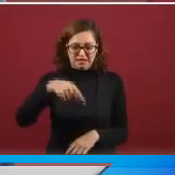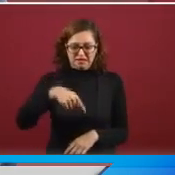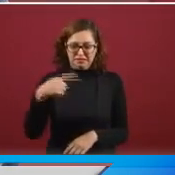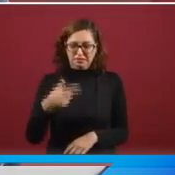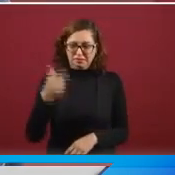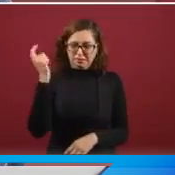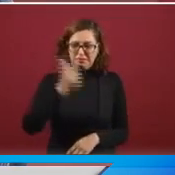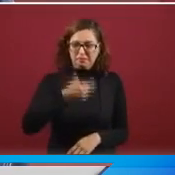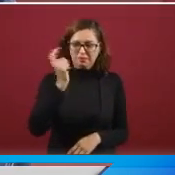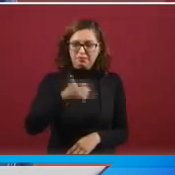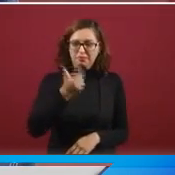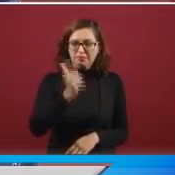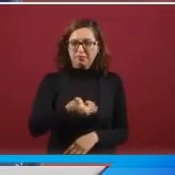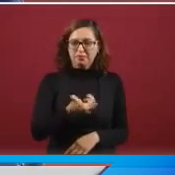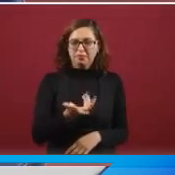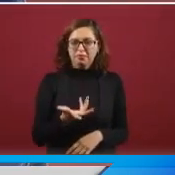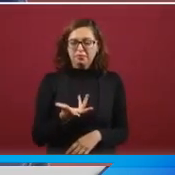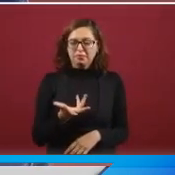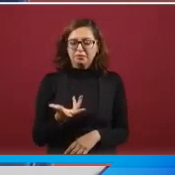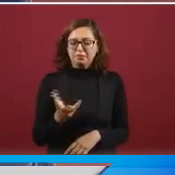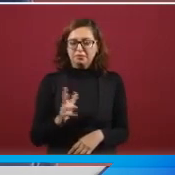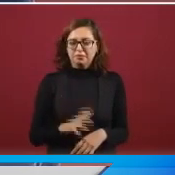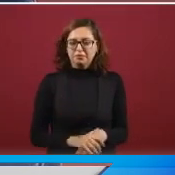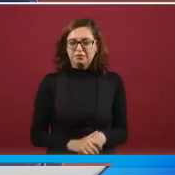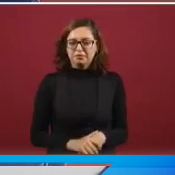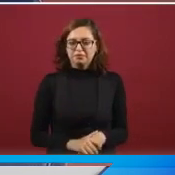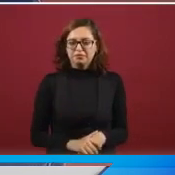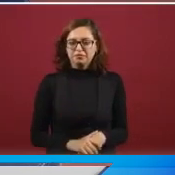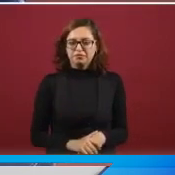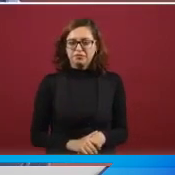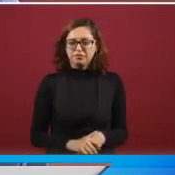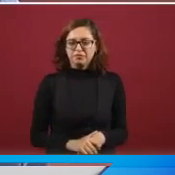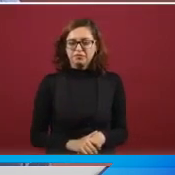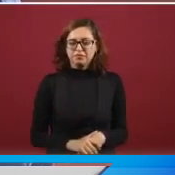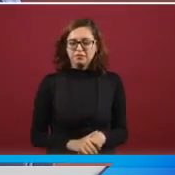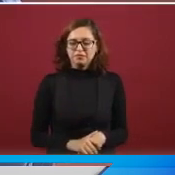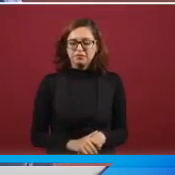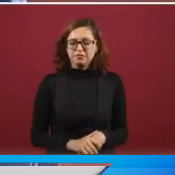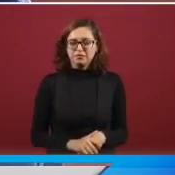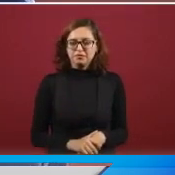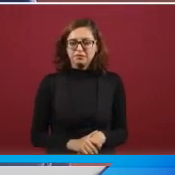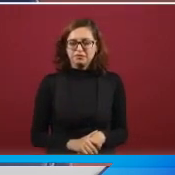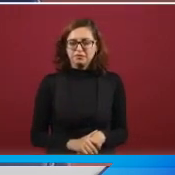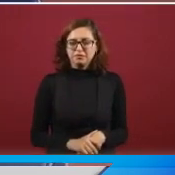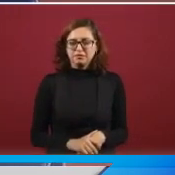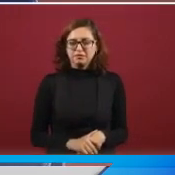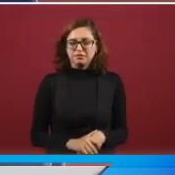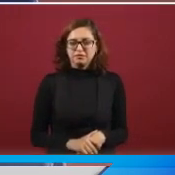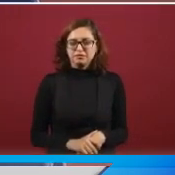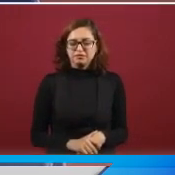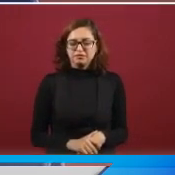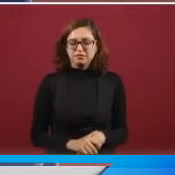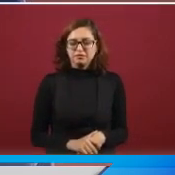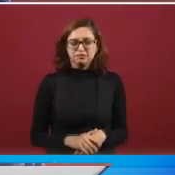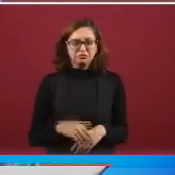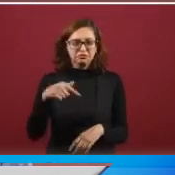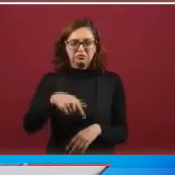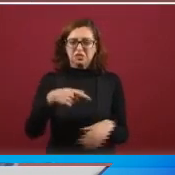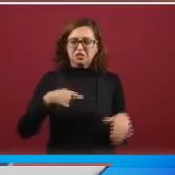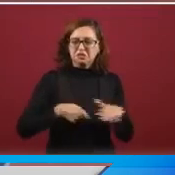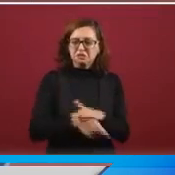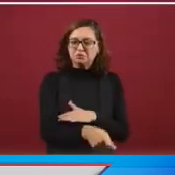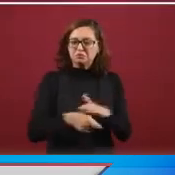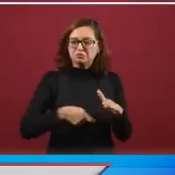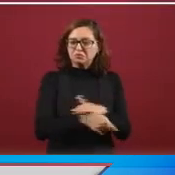El video culpando a Alfonso Durazo, la nota del campamento de su hijo menor y las notas difundiendo la supuesta recesión es un efecto claro